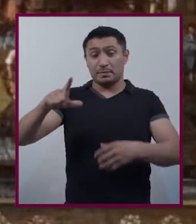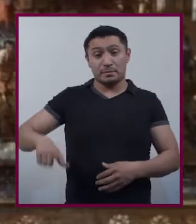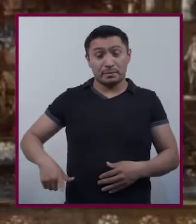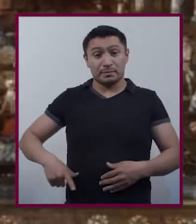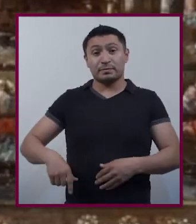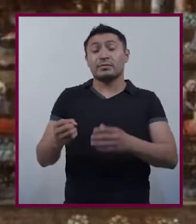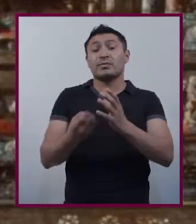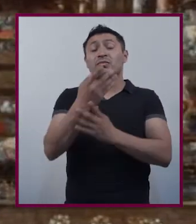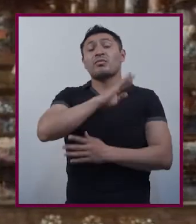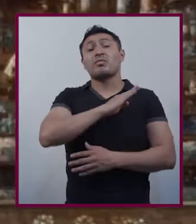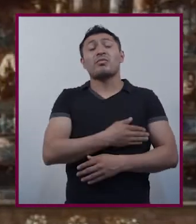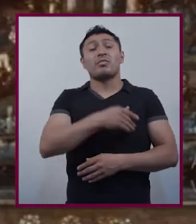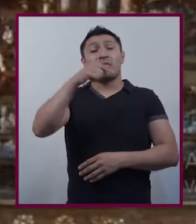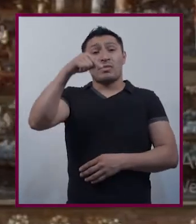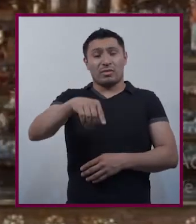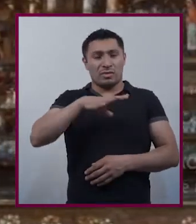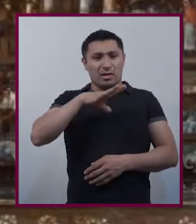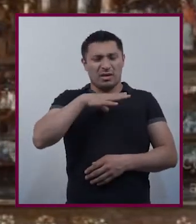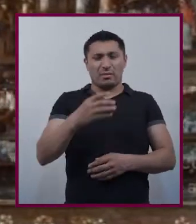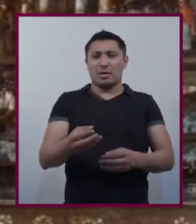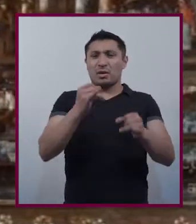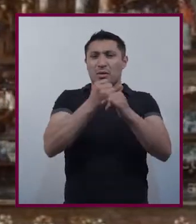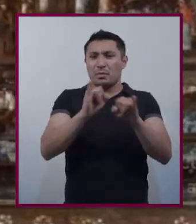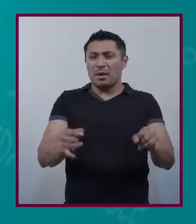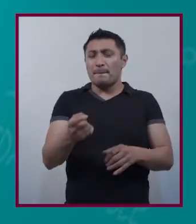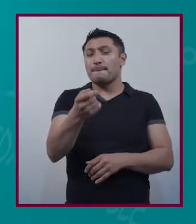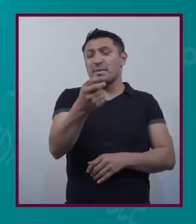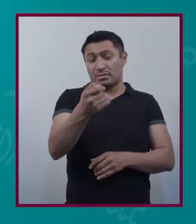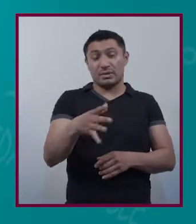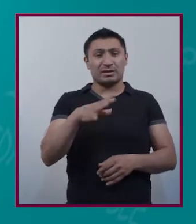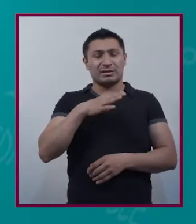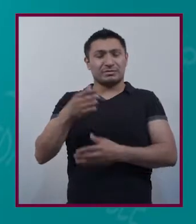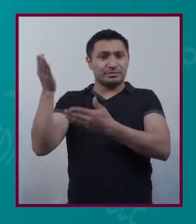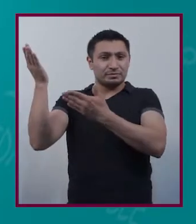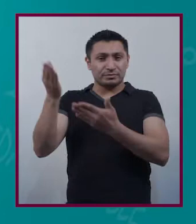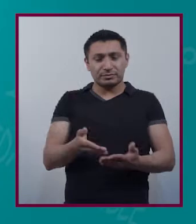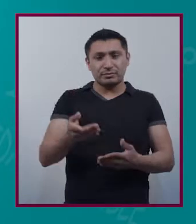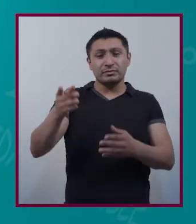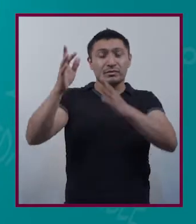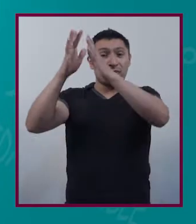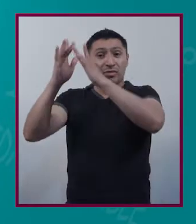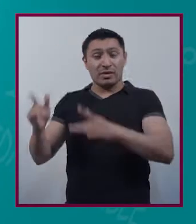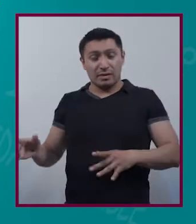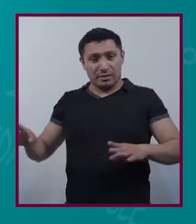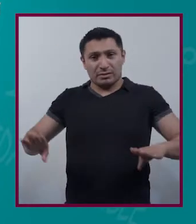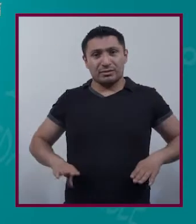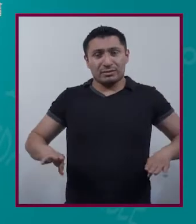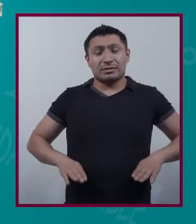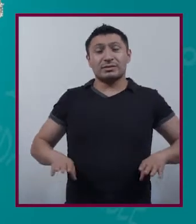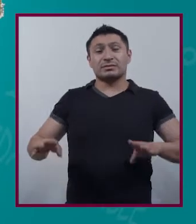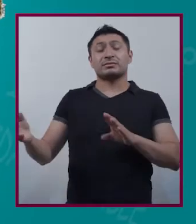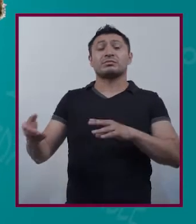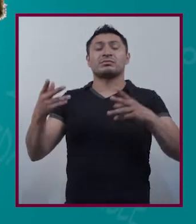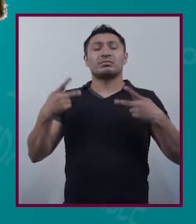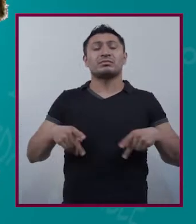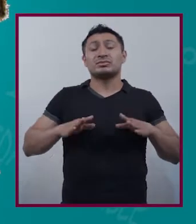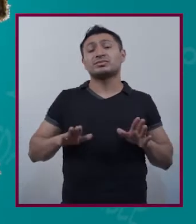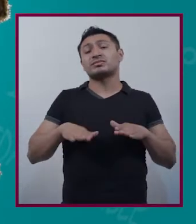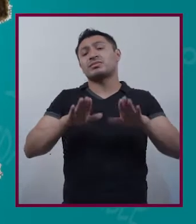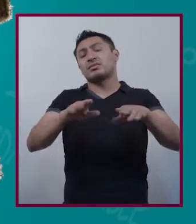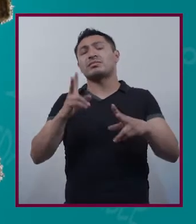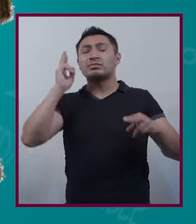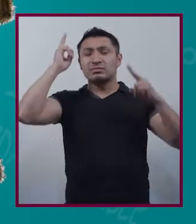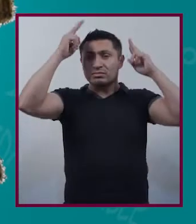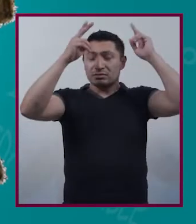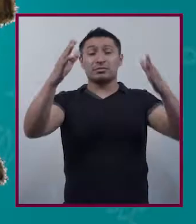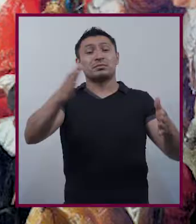que gozaba con cierto grado de autonomía, primero llegó el estilo francés de la mano de sastres, peluqueros y